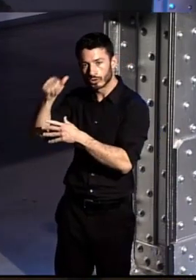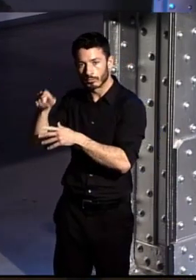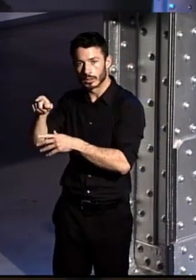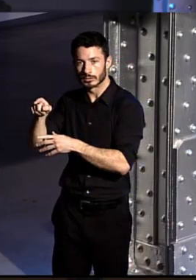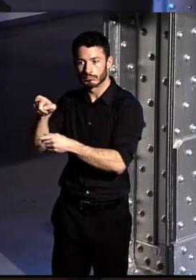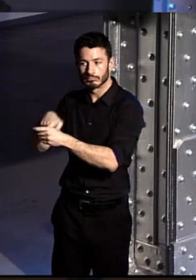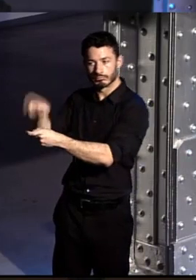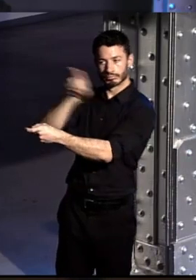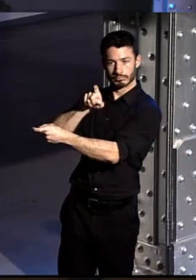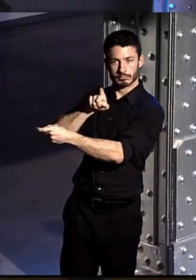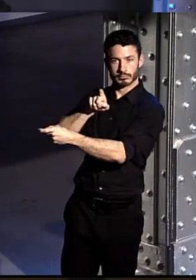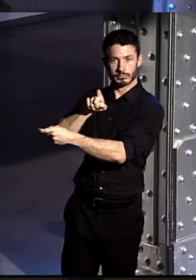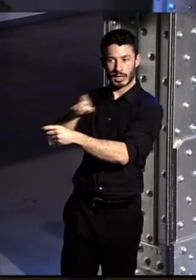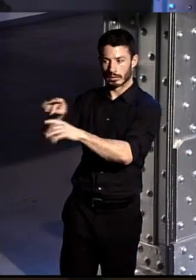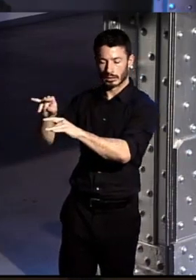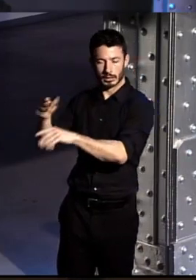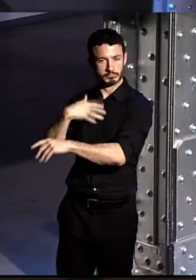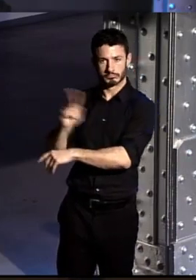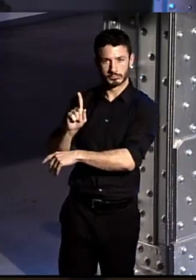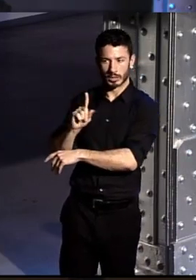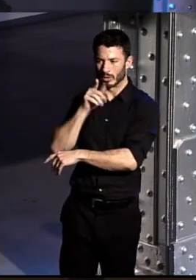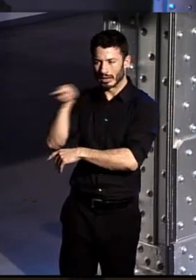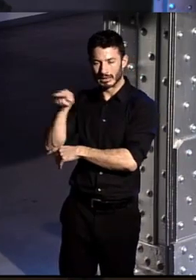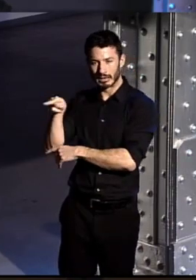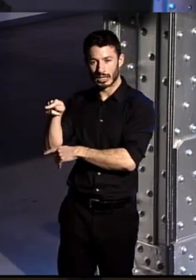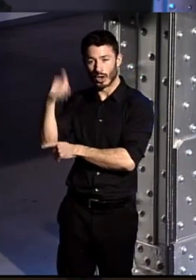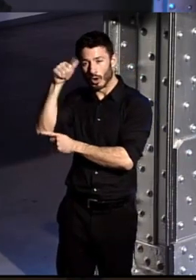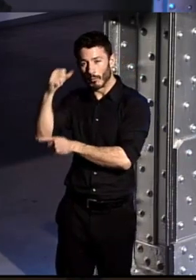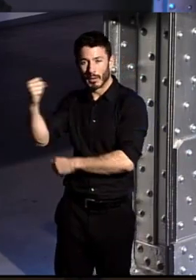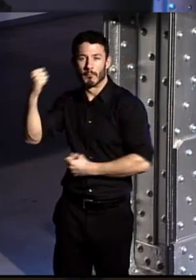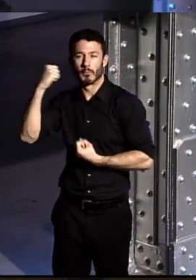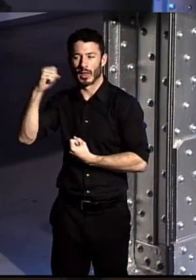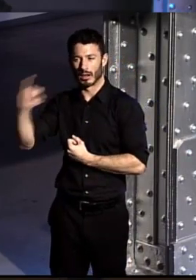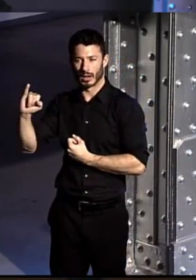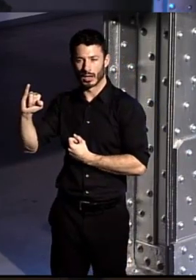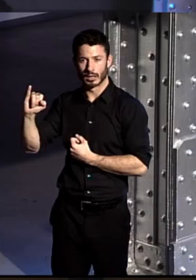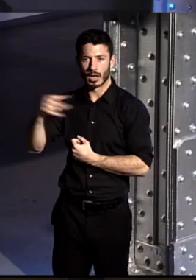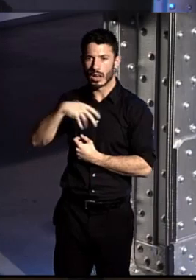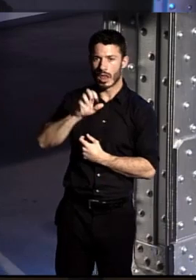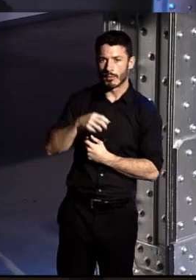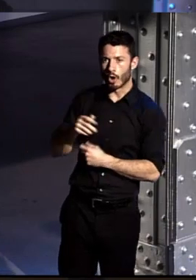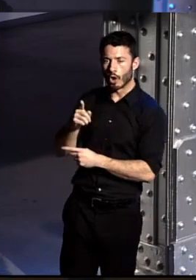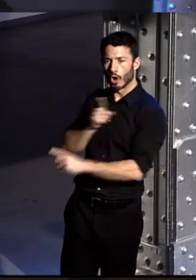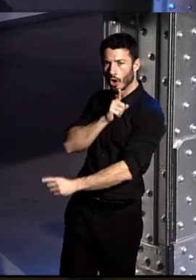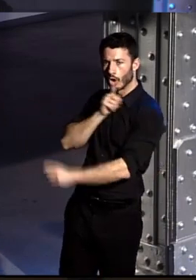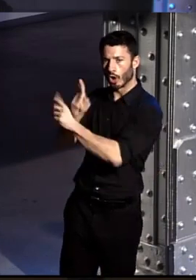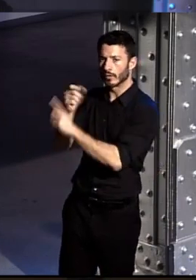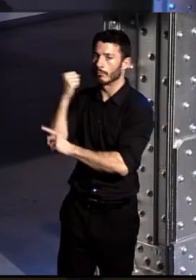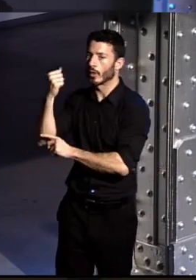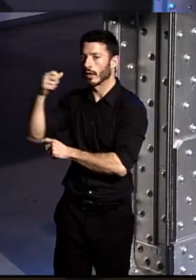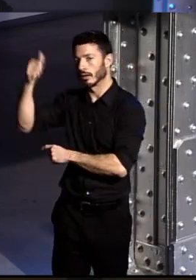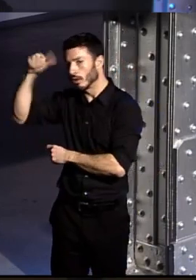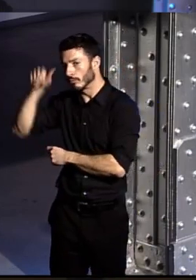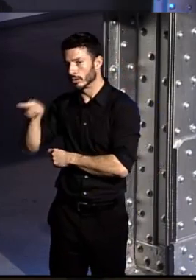con los hombres de la Tierra, porque, claro, los hombres son los que tienen el poder en ese momento y él contra lo que lucha es contra ese poder. O sea, que sí, que en parte